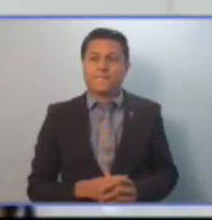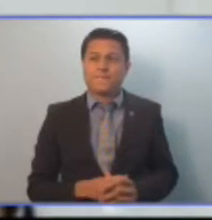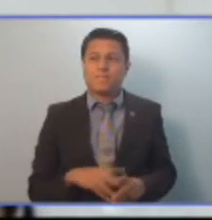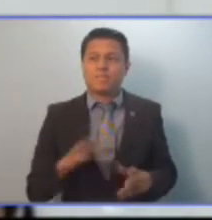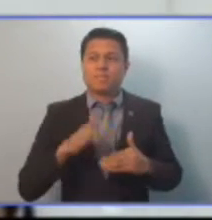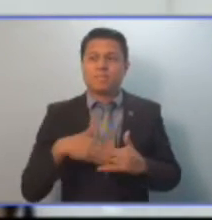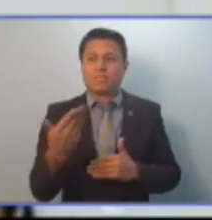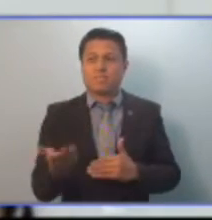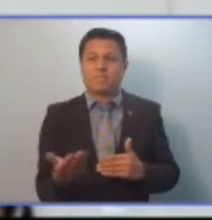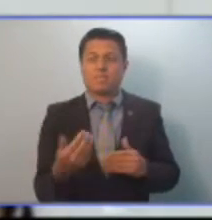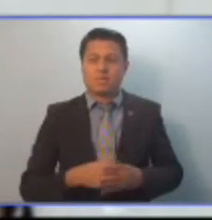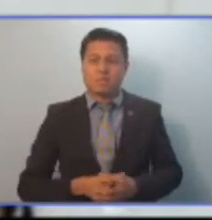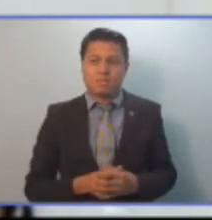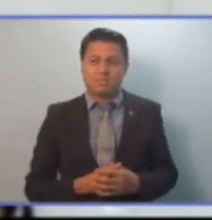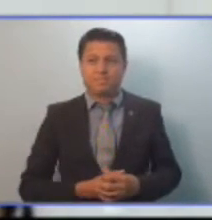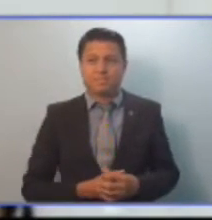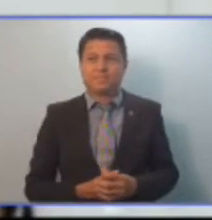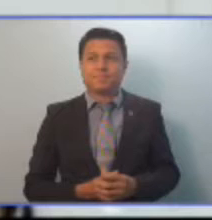luego